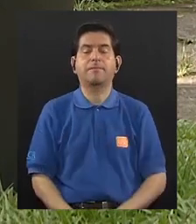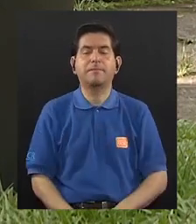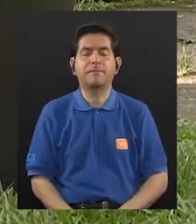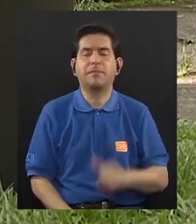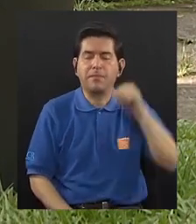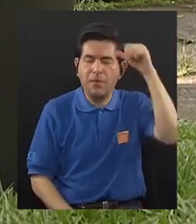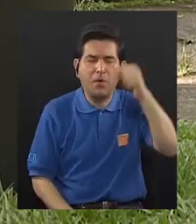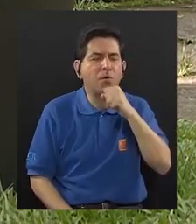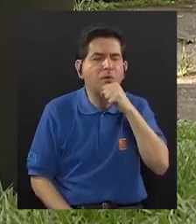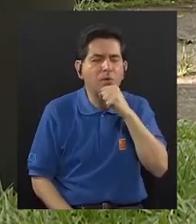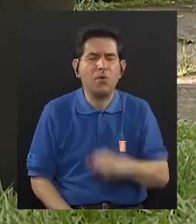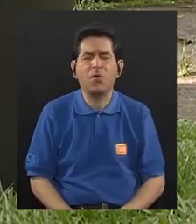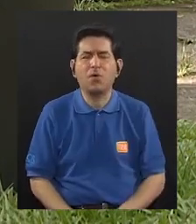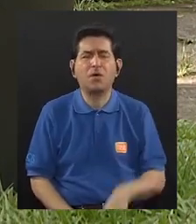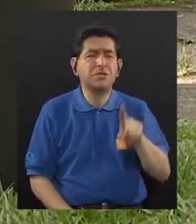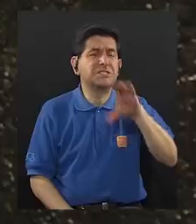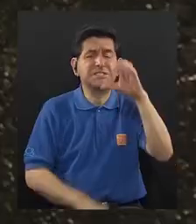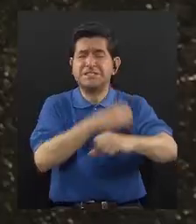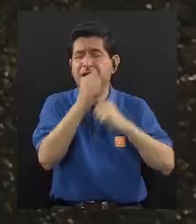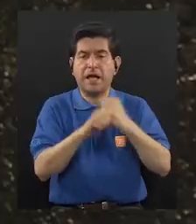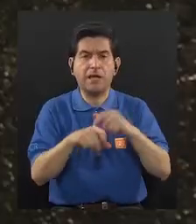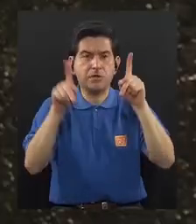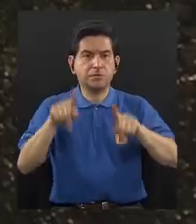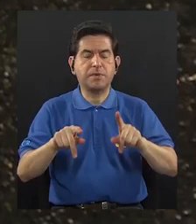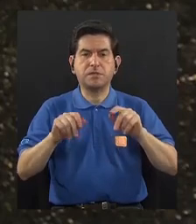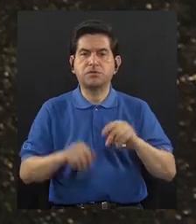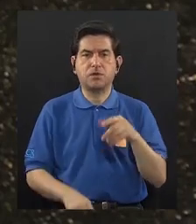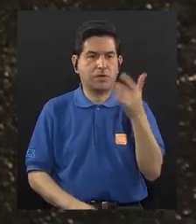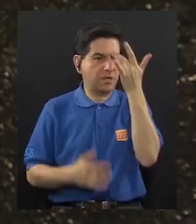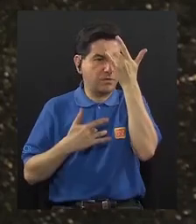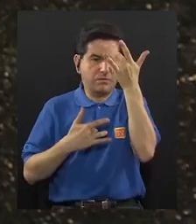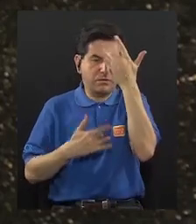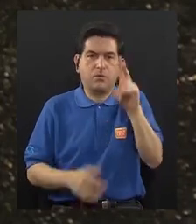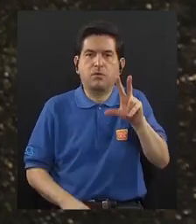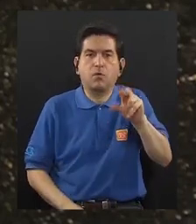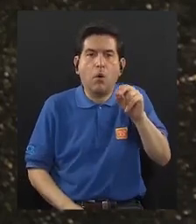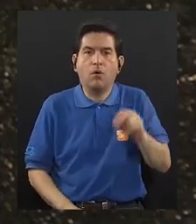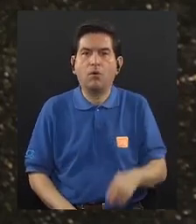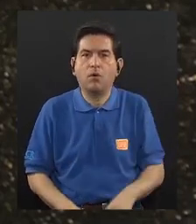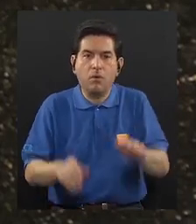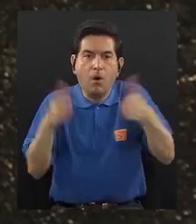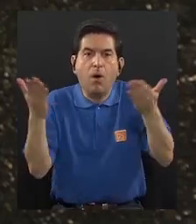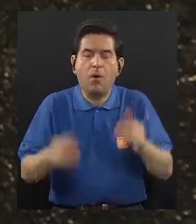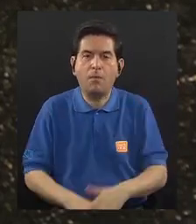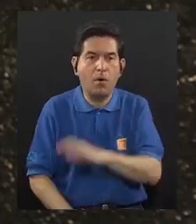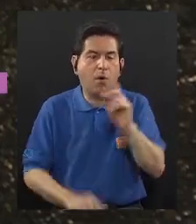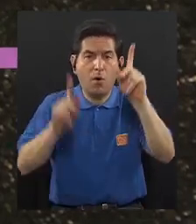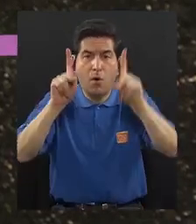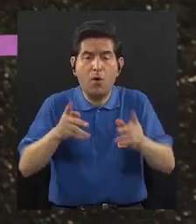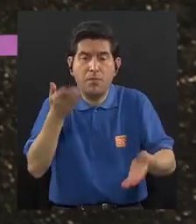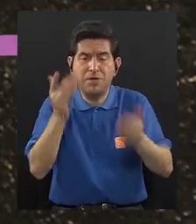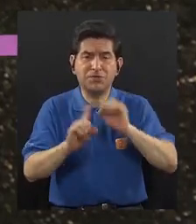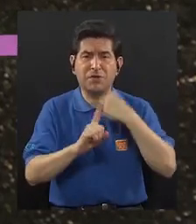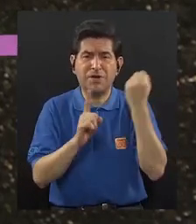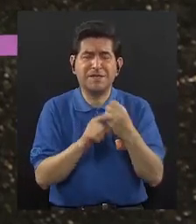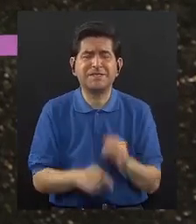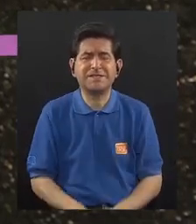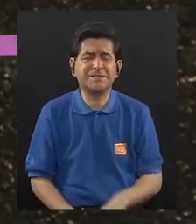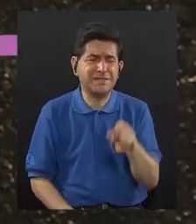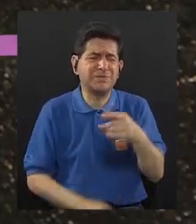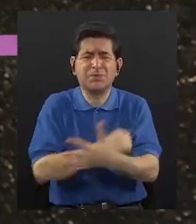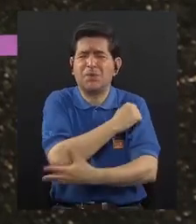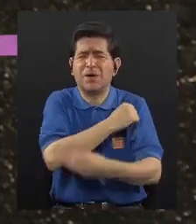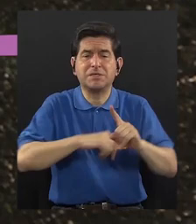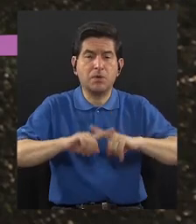ancianos longevos centenarios que uno dice cómo es posible no se enferma pero la gente que o gente que vive tal vez en condiciones precarias